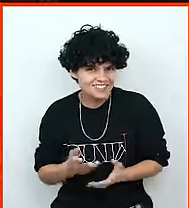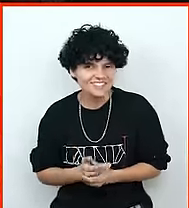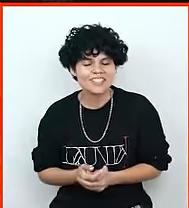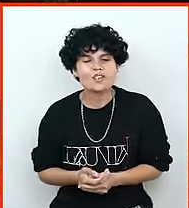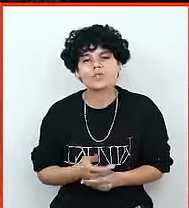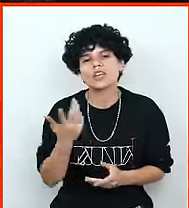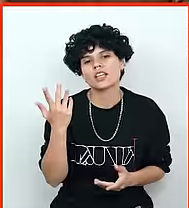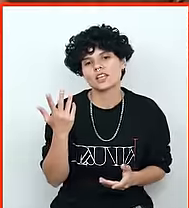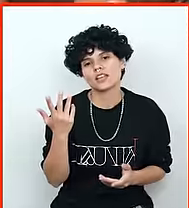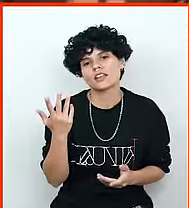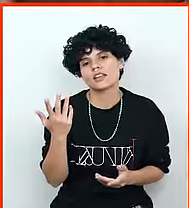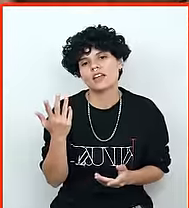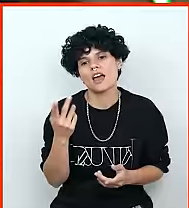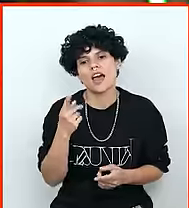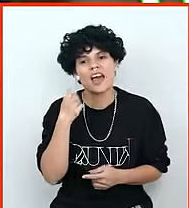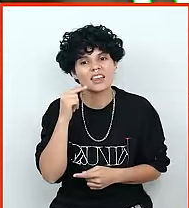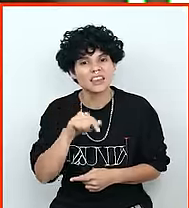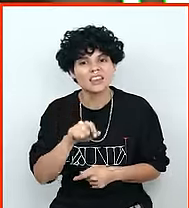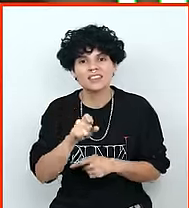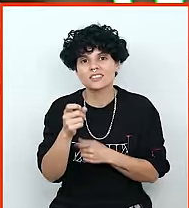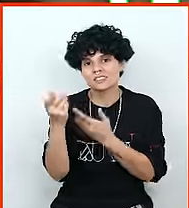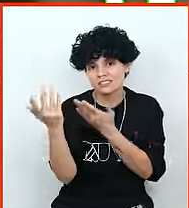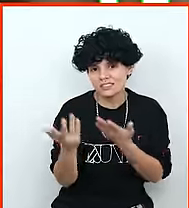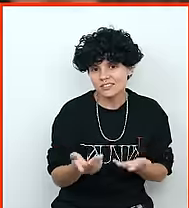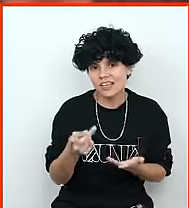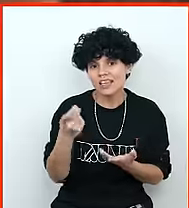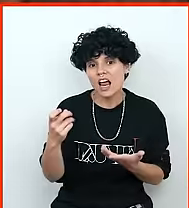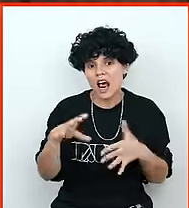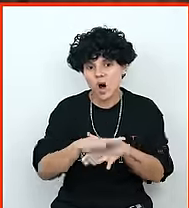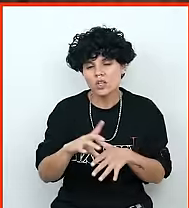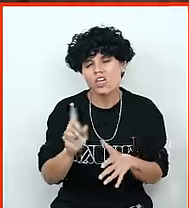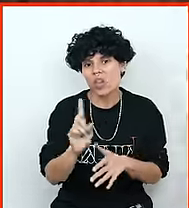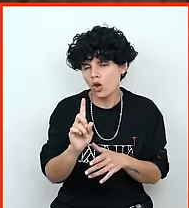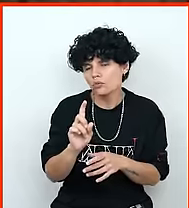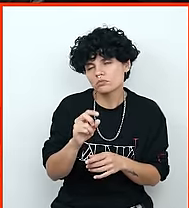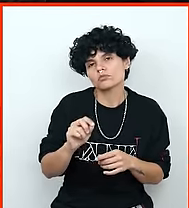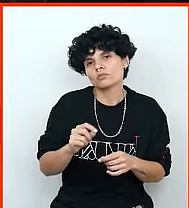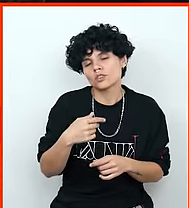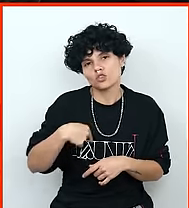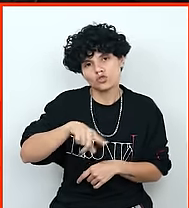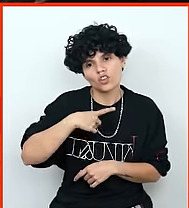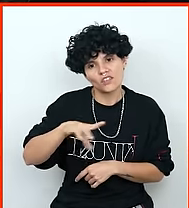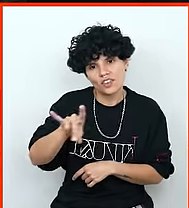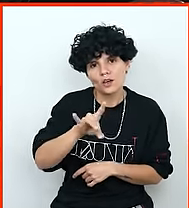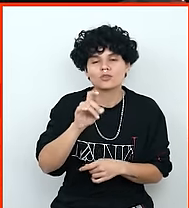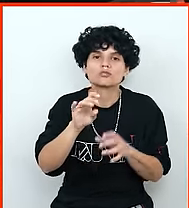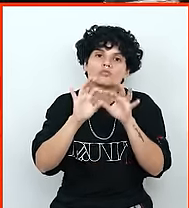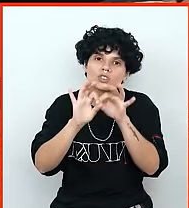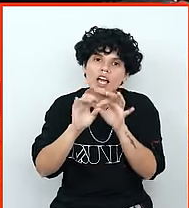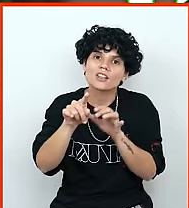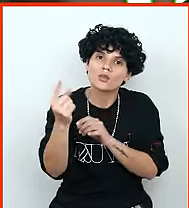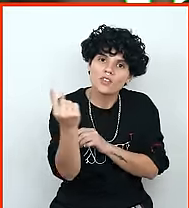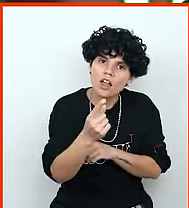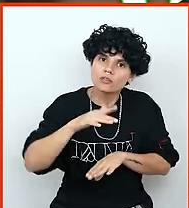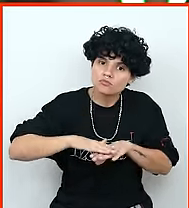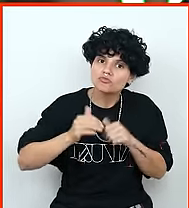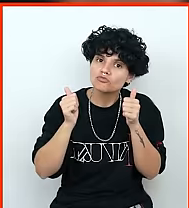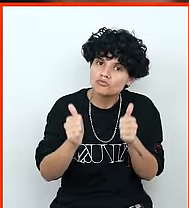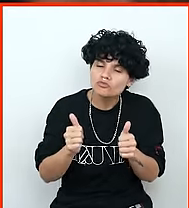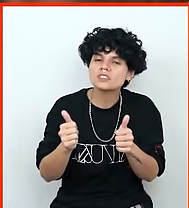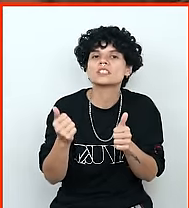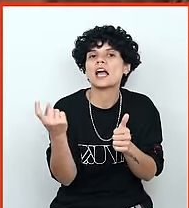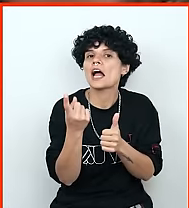cualquiera siga aquí al asiento de la junta. Le agradecemos que hayas venido. No, gracias por la invitación. No, gracias por querer conversar con nosotros, además. Estamos